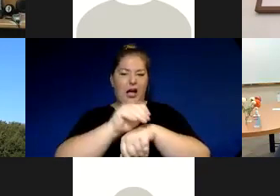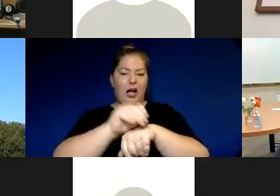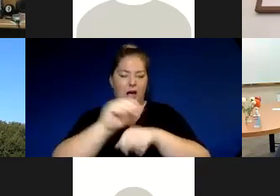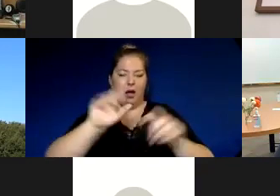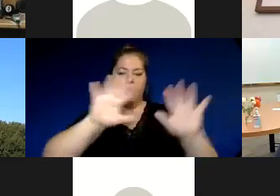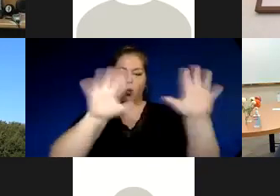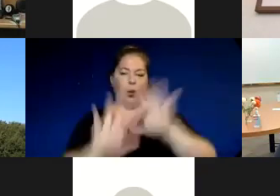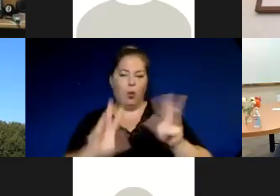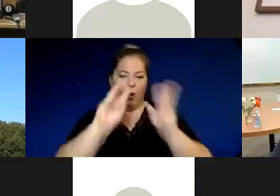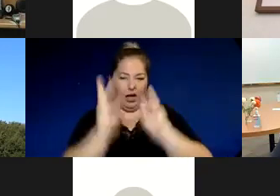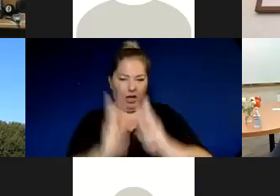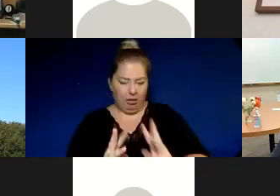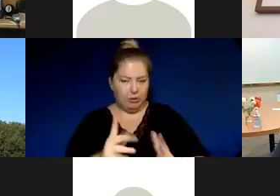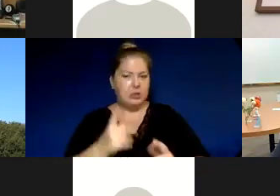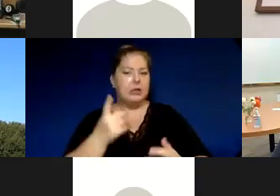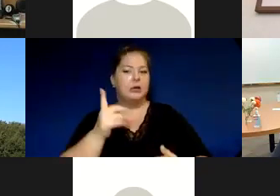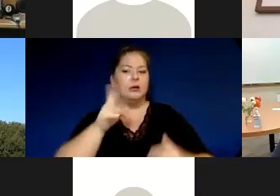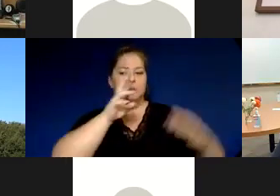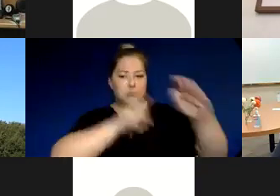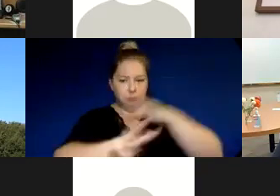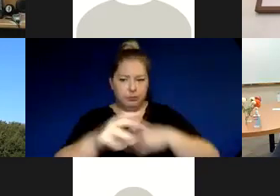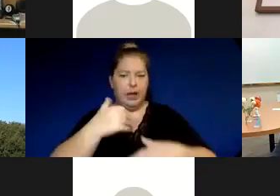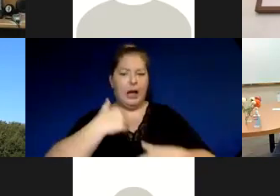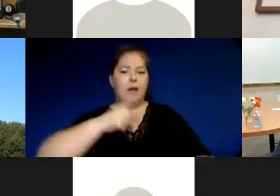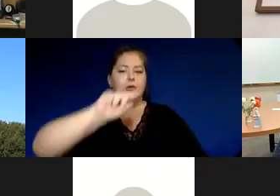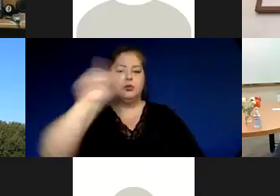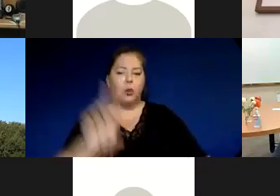En cuanto a que hay informes y que se anticipa